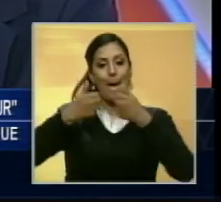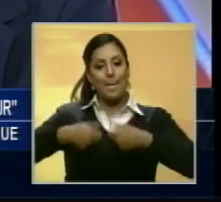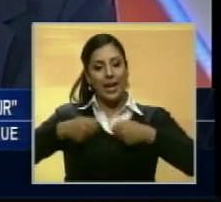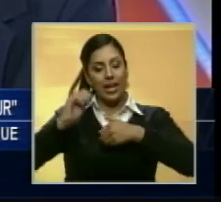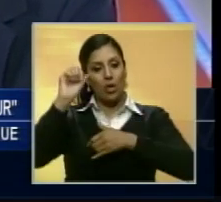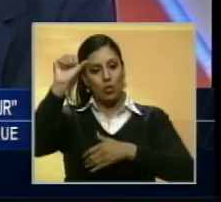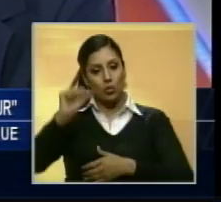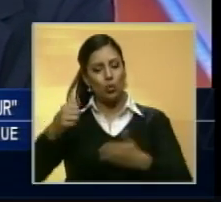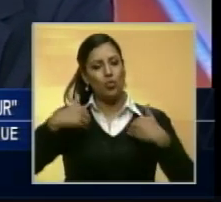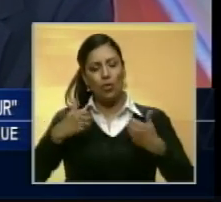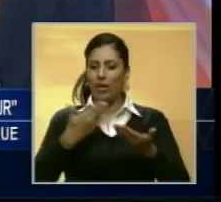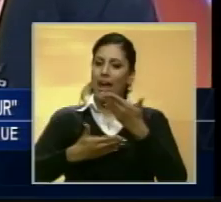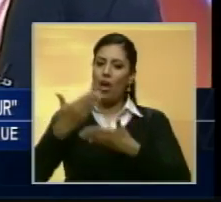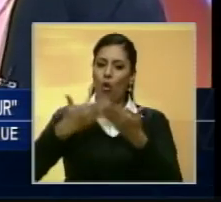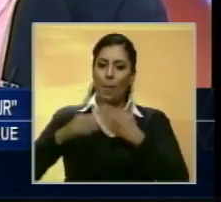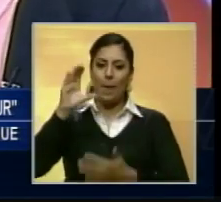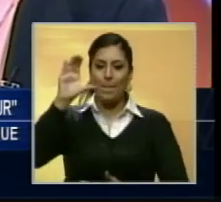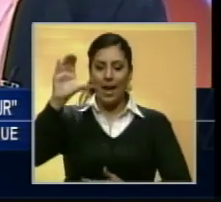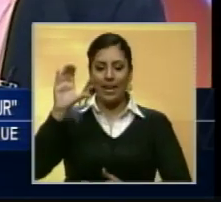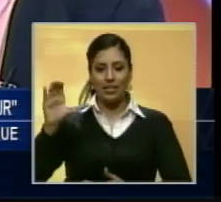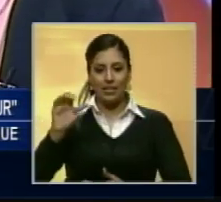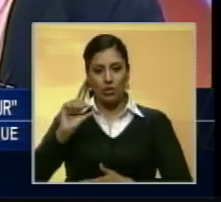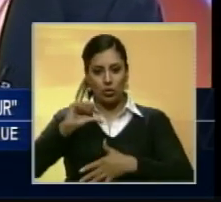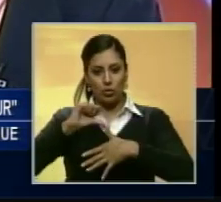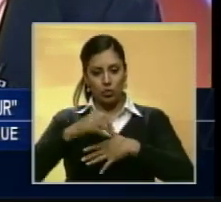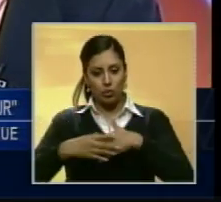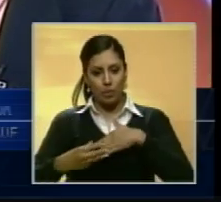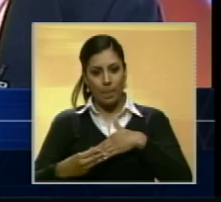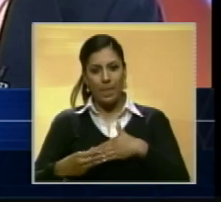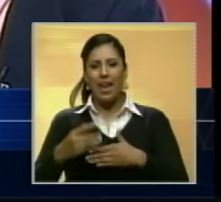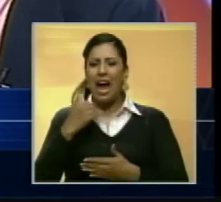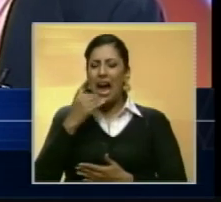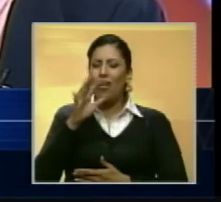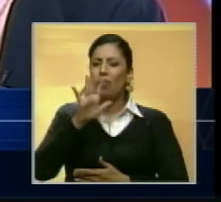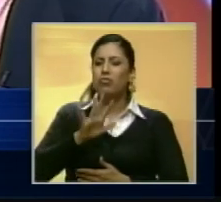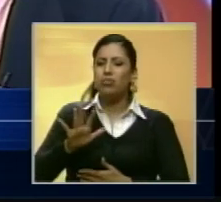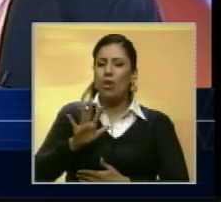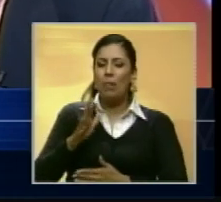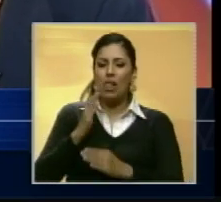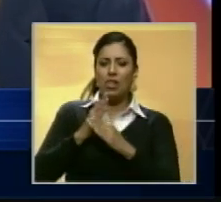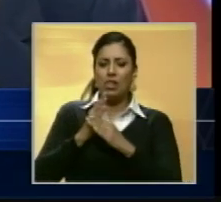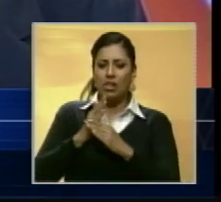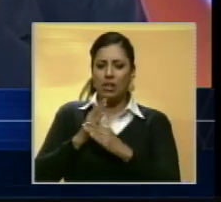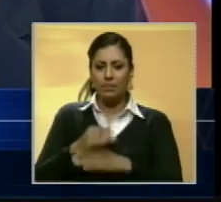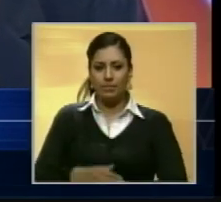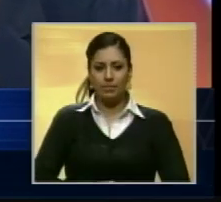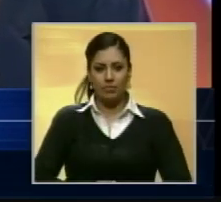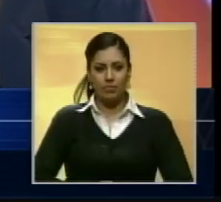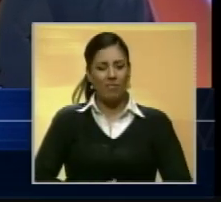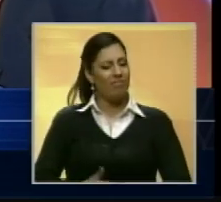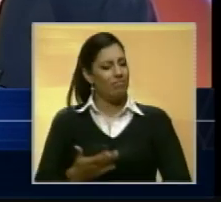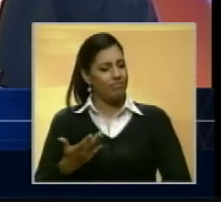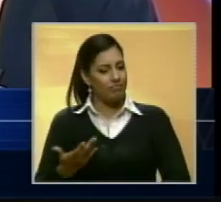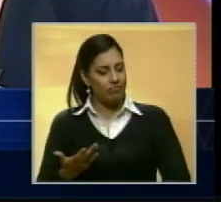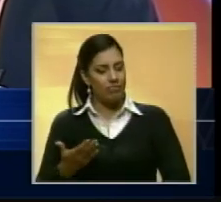Mercosur, afectando la economía de los países del sur. Algunas especies de traba